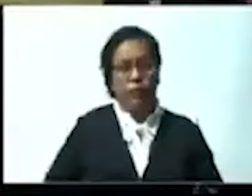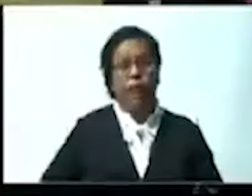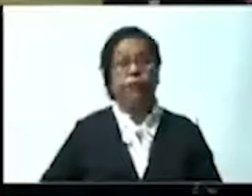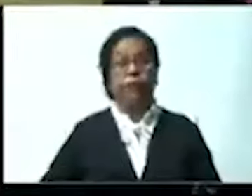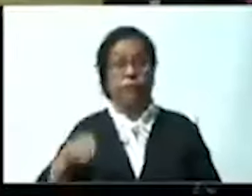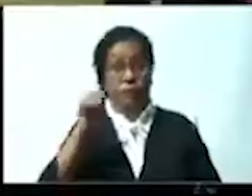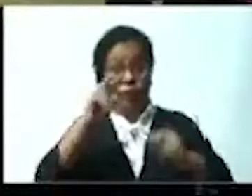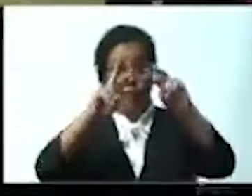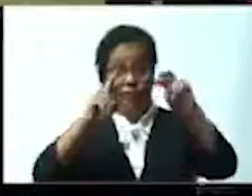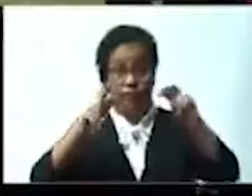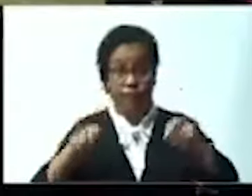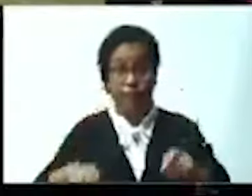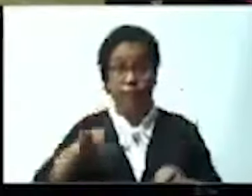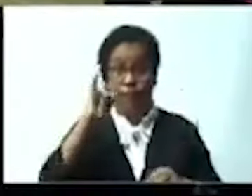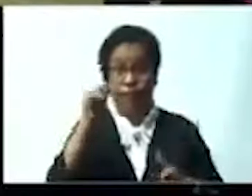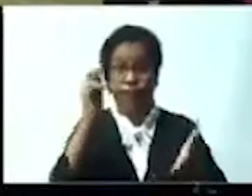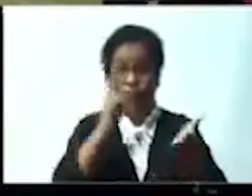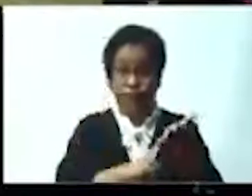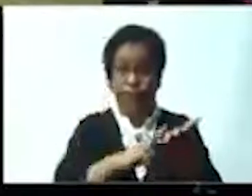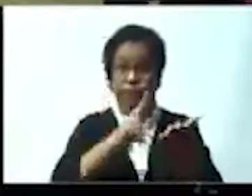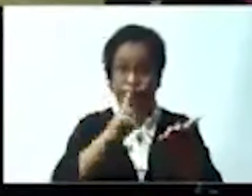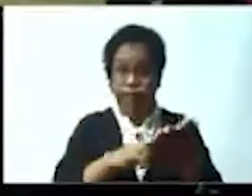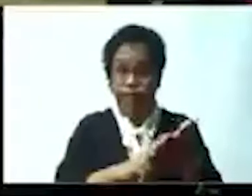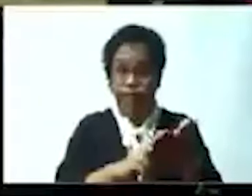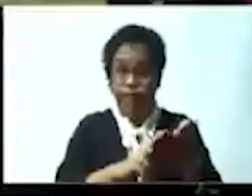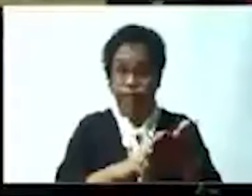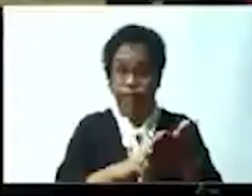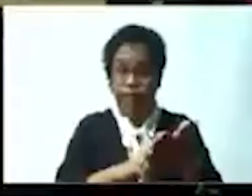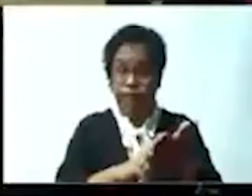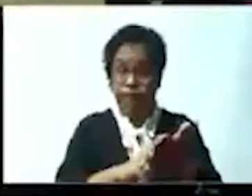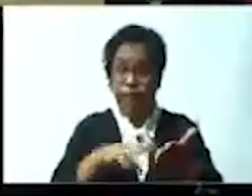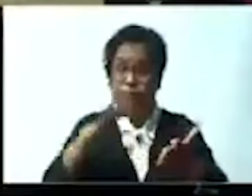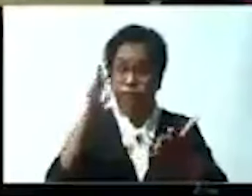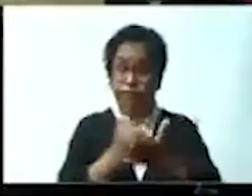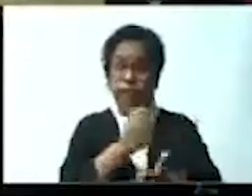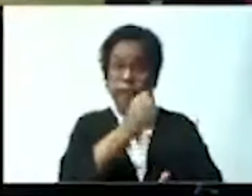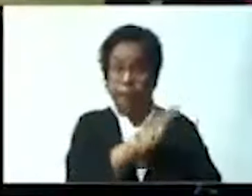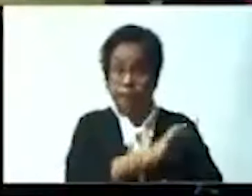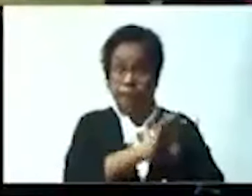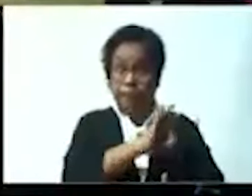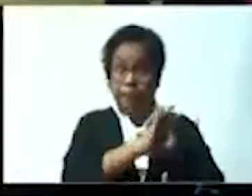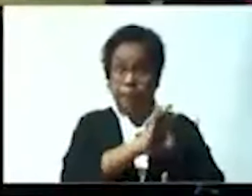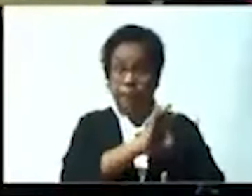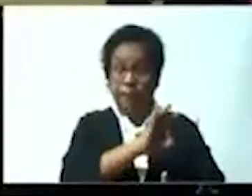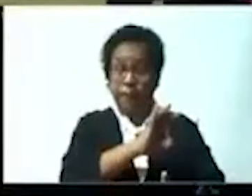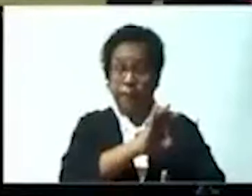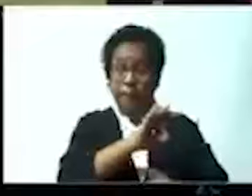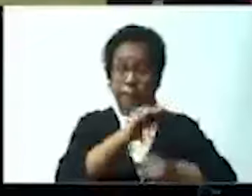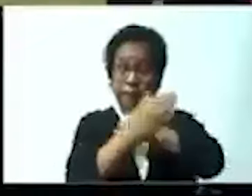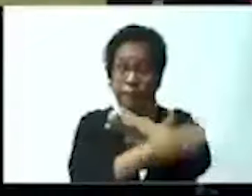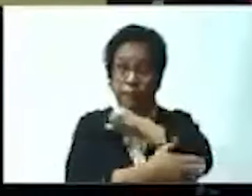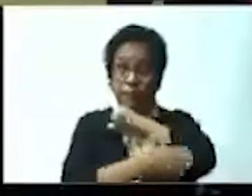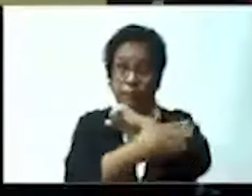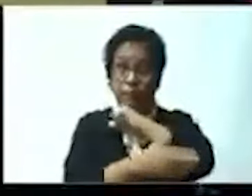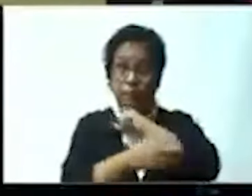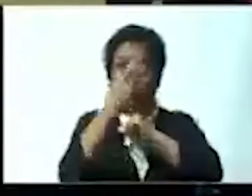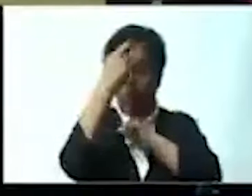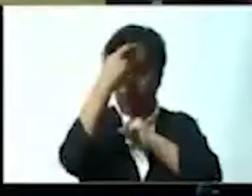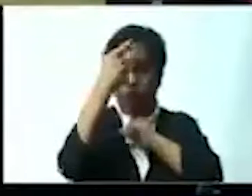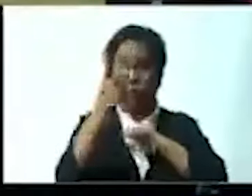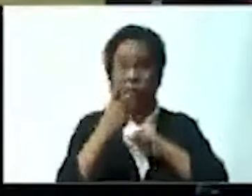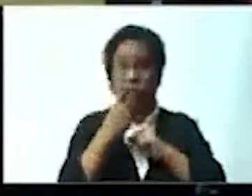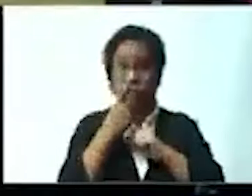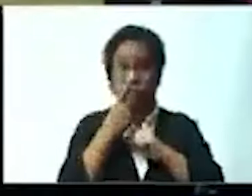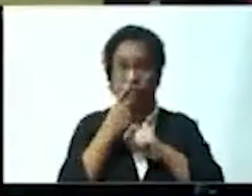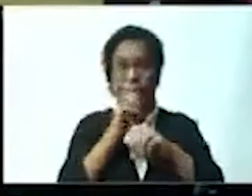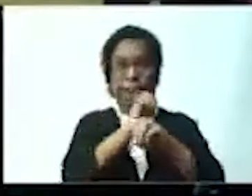país. Y precisamente a quien le toca darle todos los beneficios y peajes sombra, que